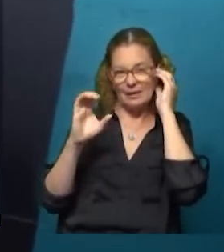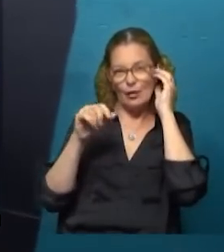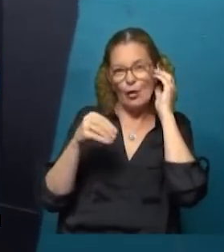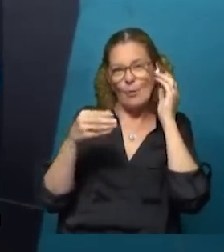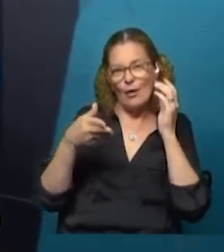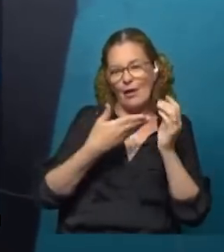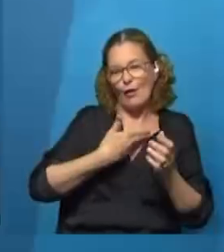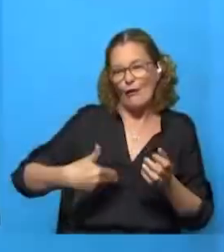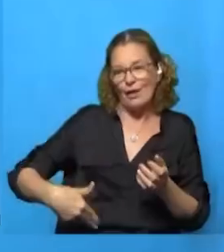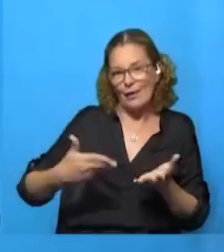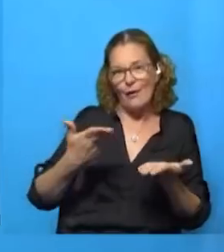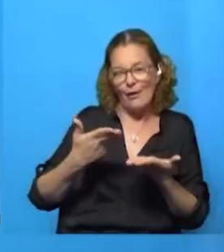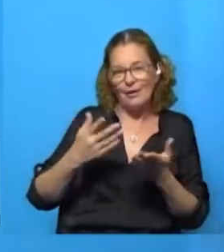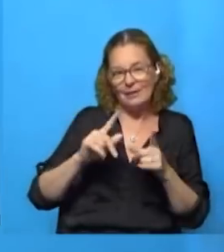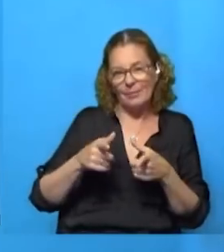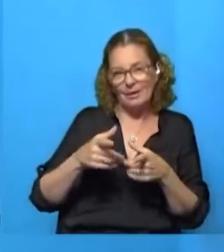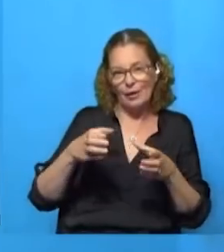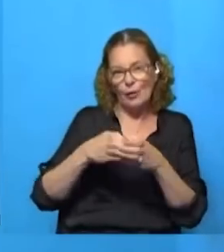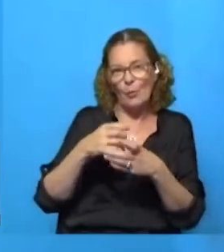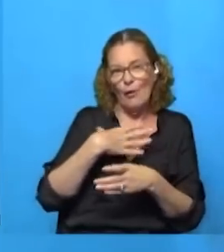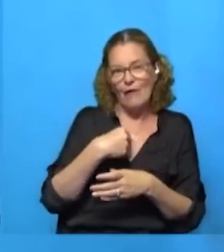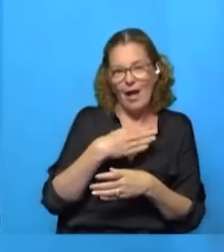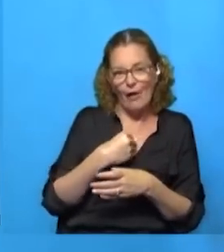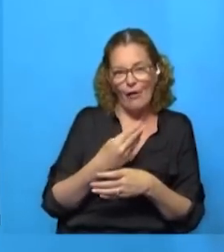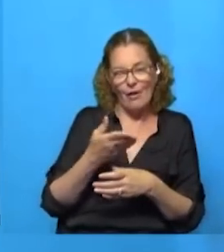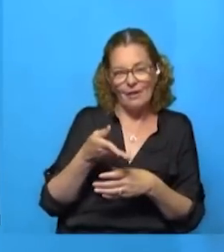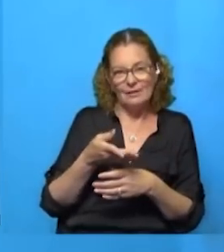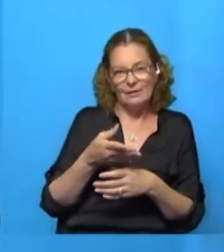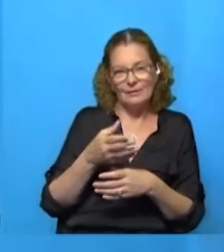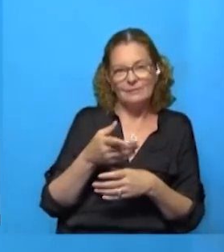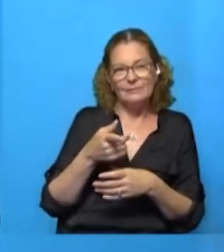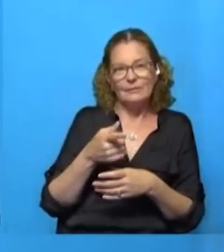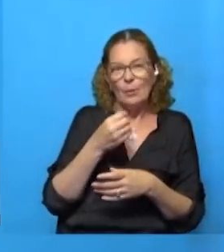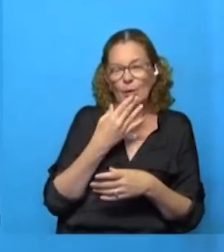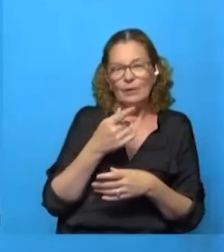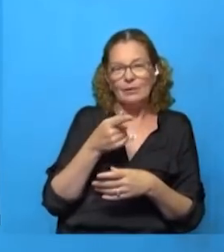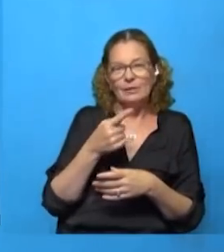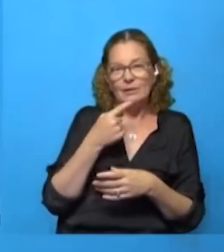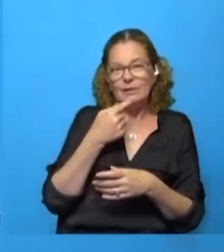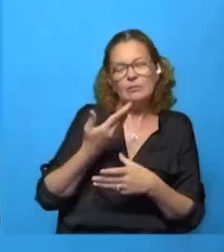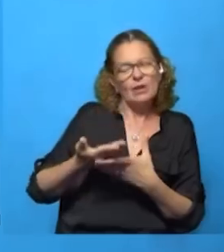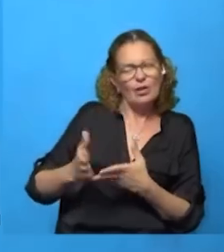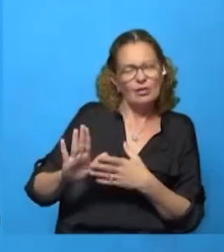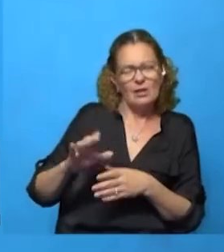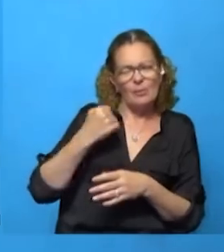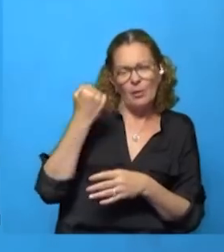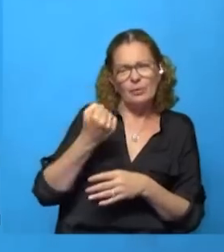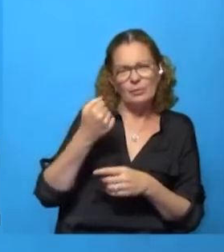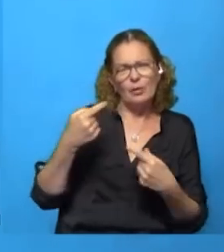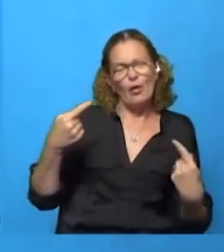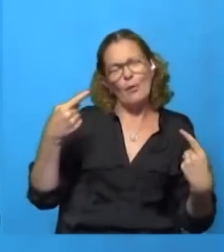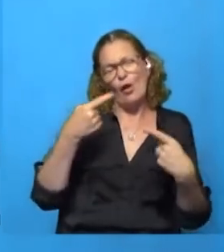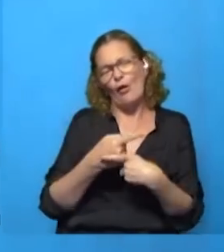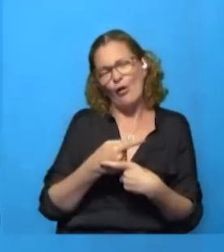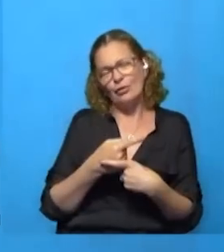con cómo está tratando el Partido Nacional este caso de astesiano decir bueno restando importancia acusando